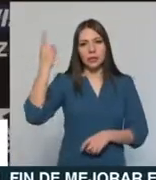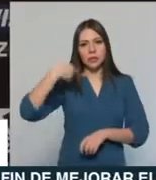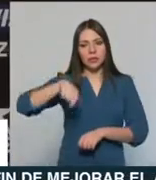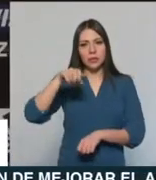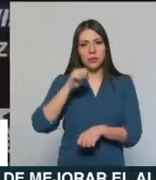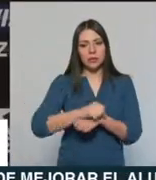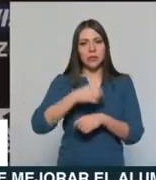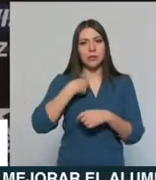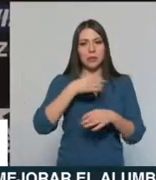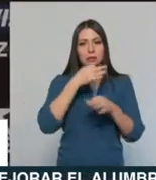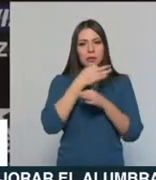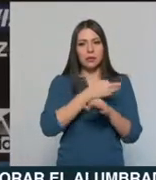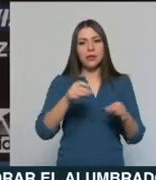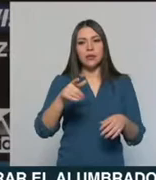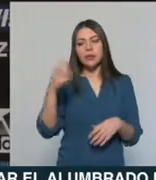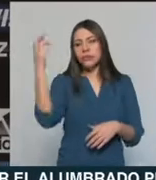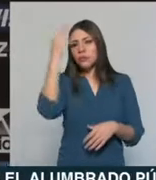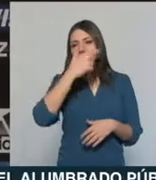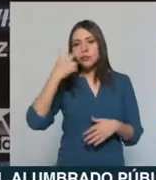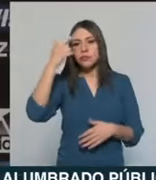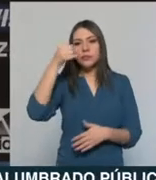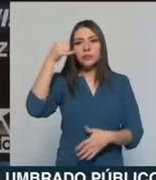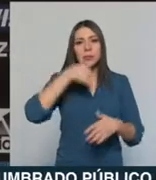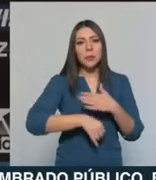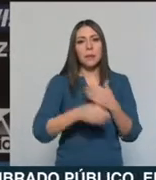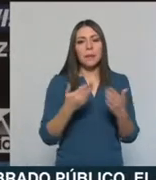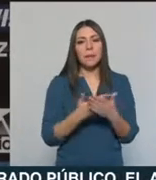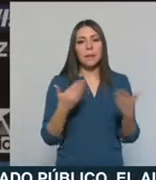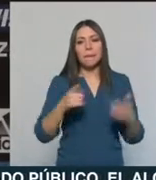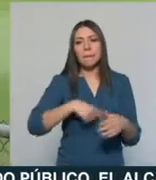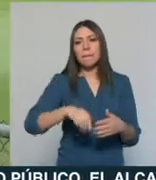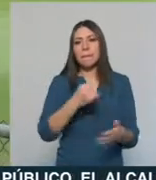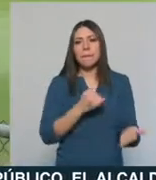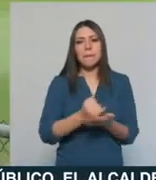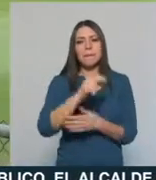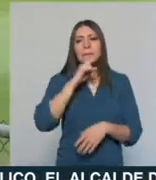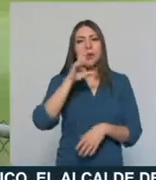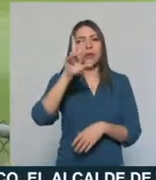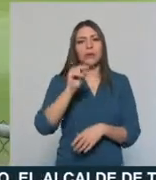pasada, y en el análisis que hicimos hemos decidido no convocarlo.